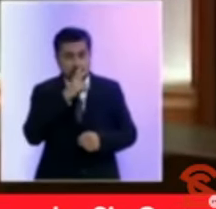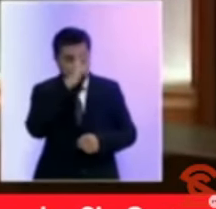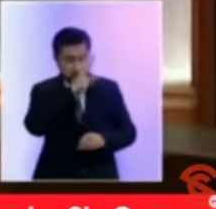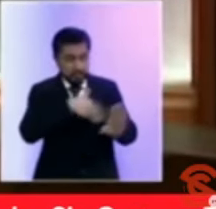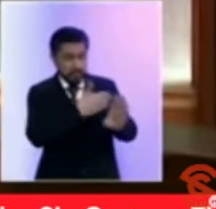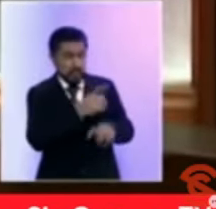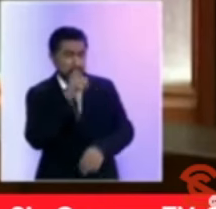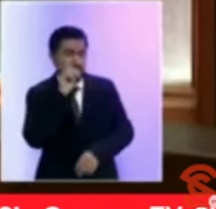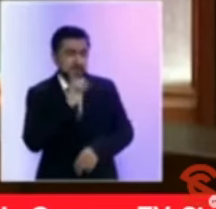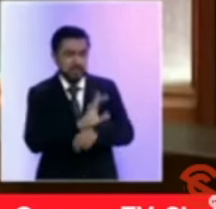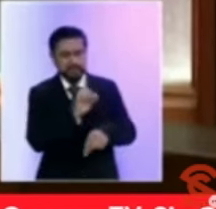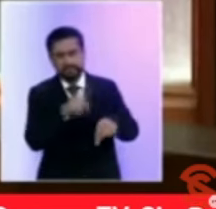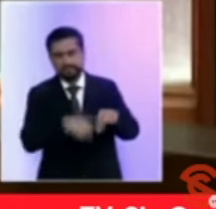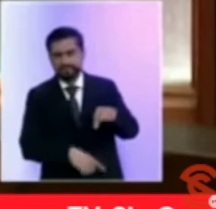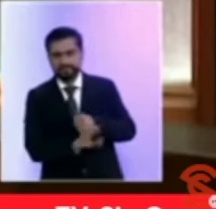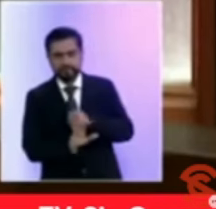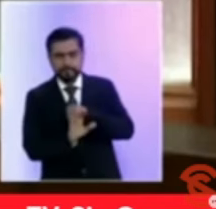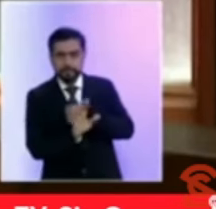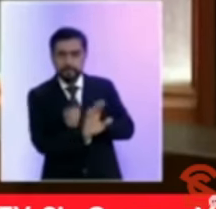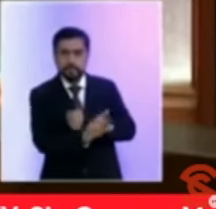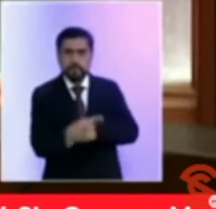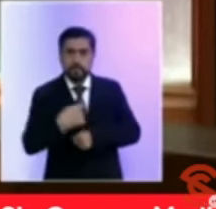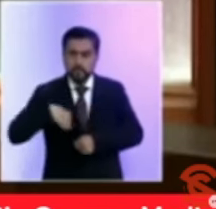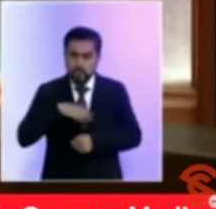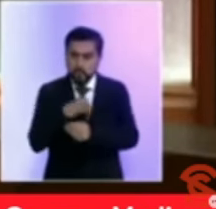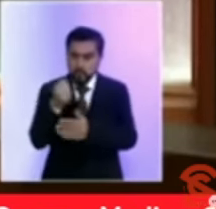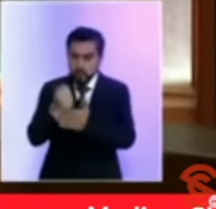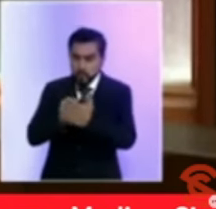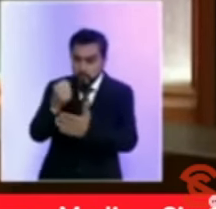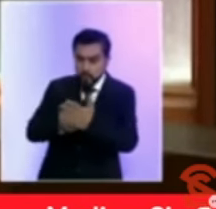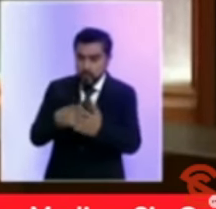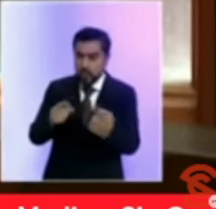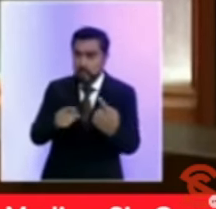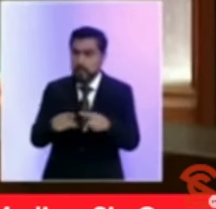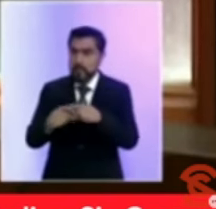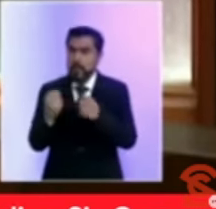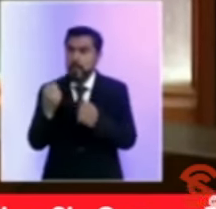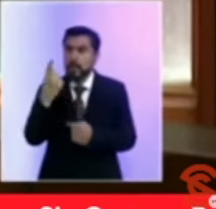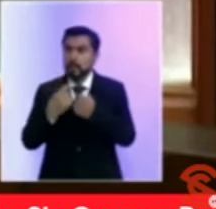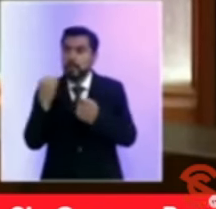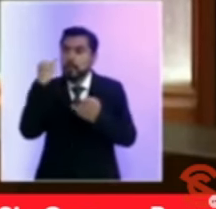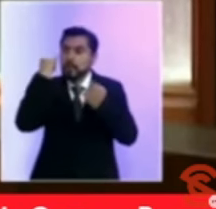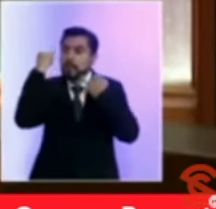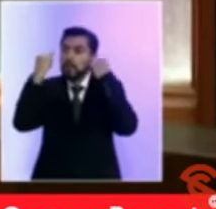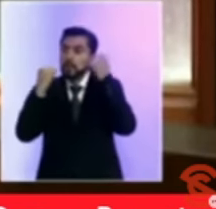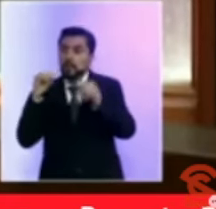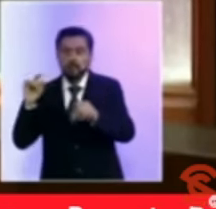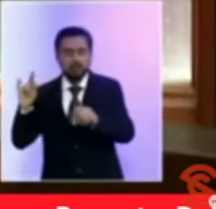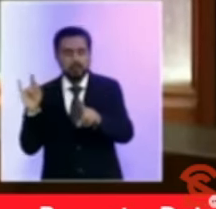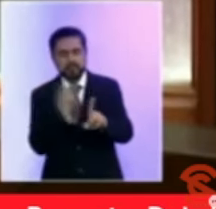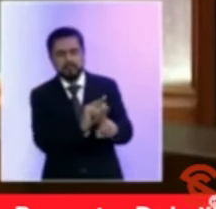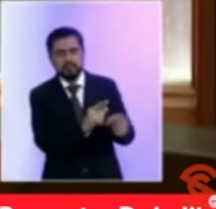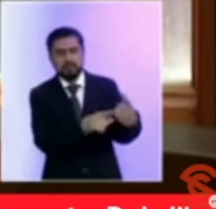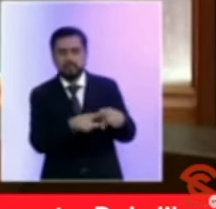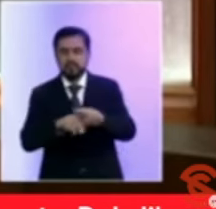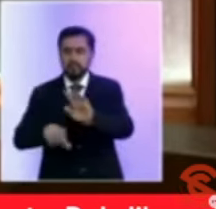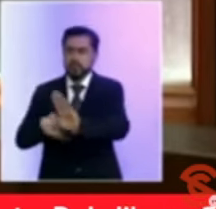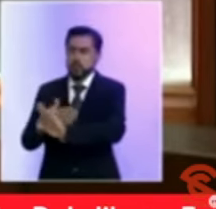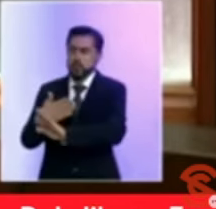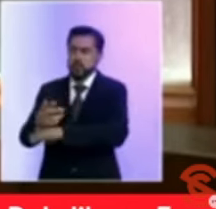Seguiremos combatiendo frontalmente estereotipos que tanto afectan a nuestra sociedad y hacen